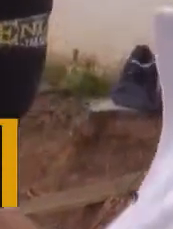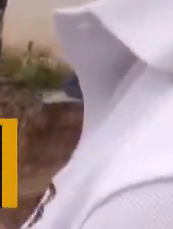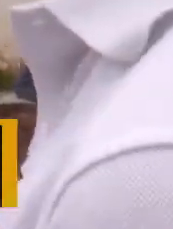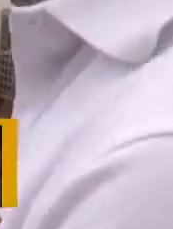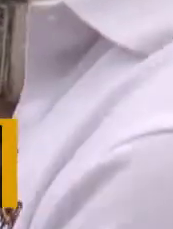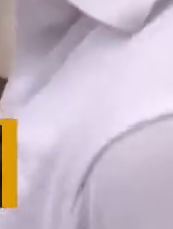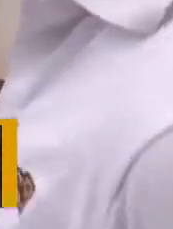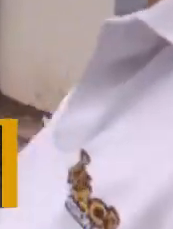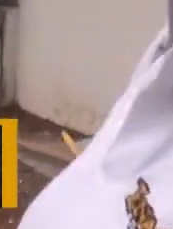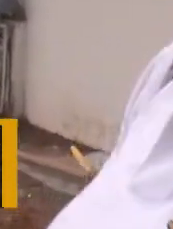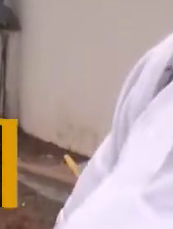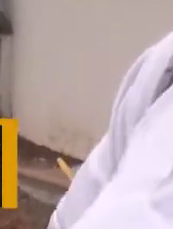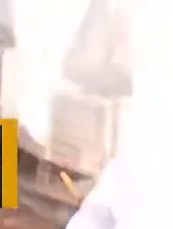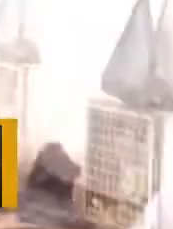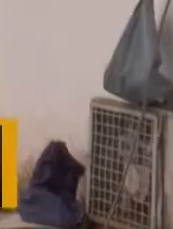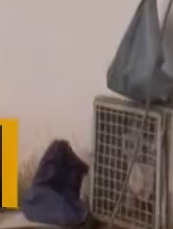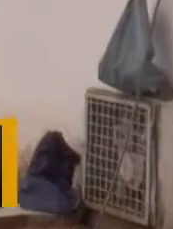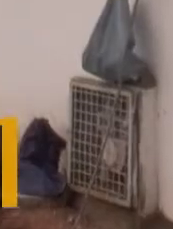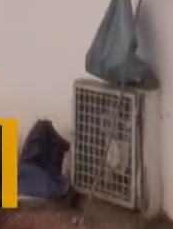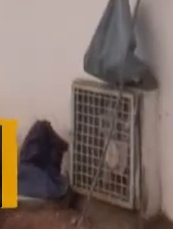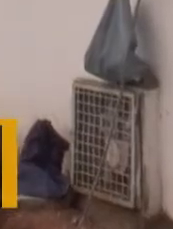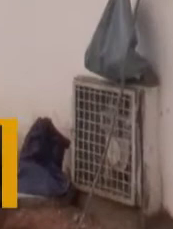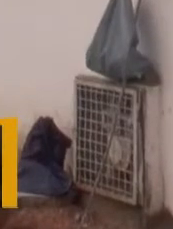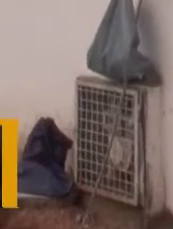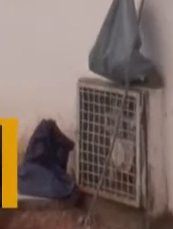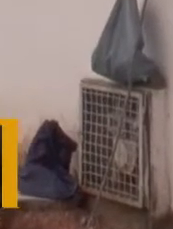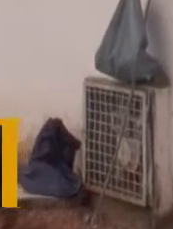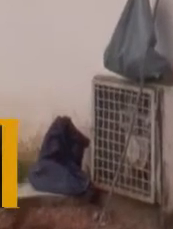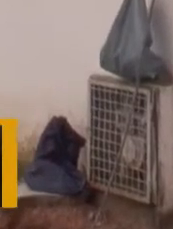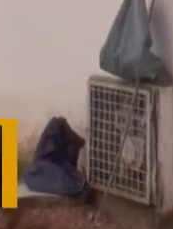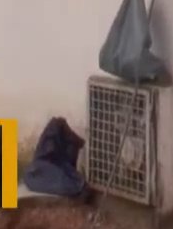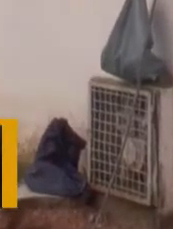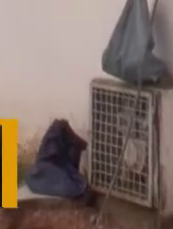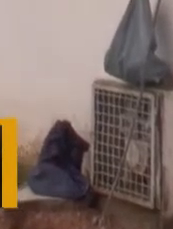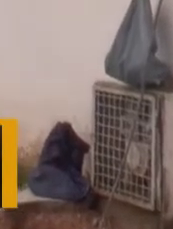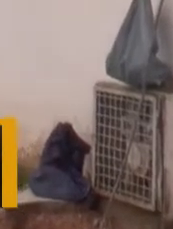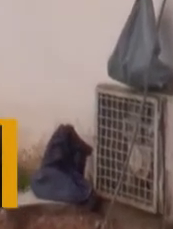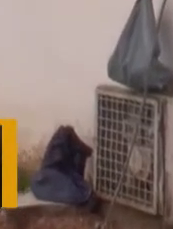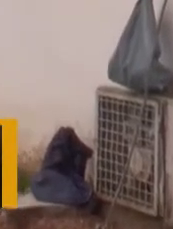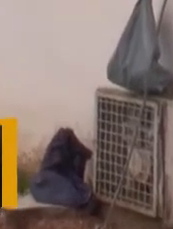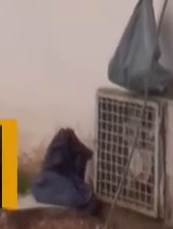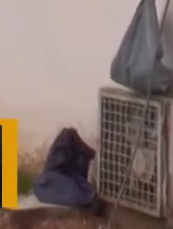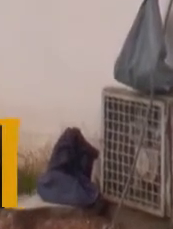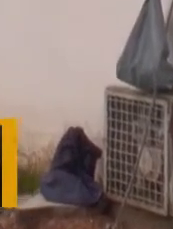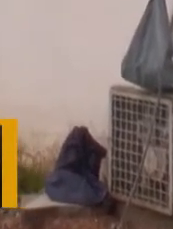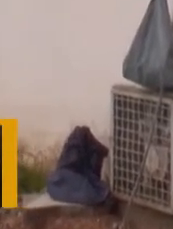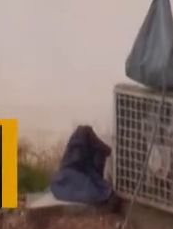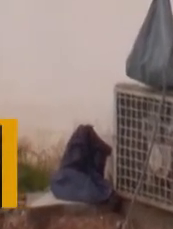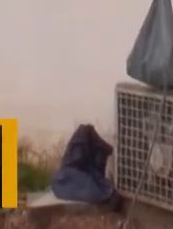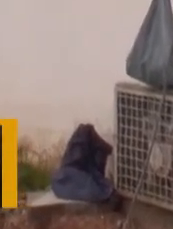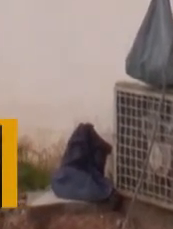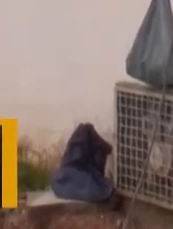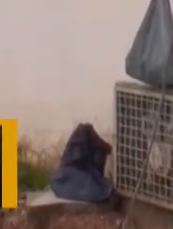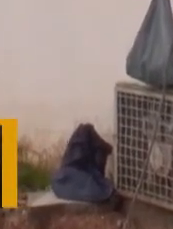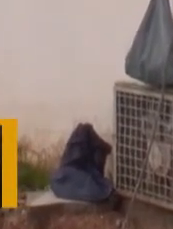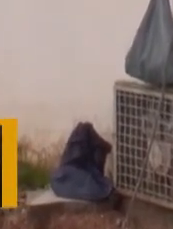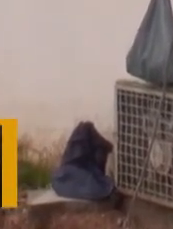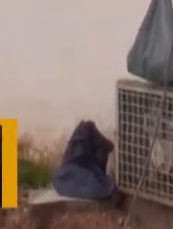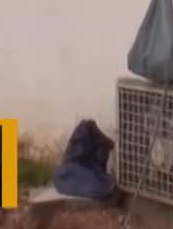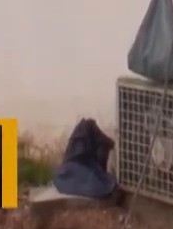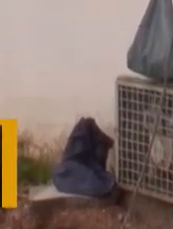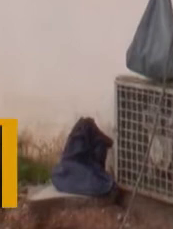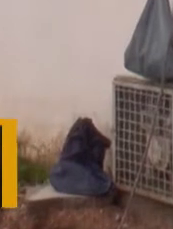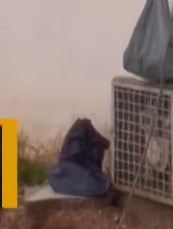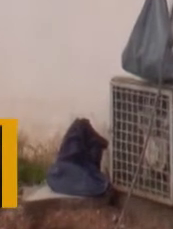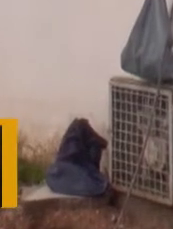más de 2 meses sin empleo. Me beneficia primeramente a mi familia. Segundo, va mejorando la comodidad de vida porque